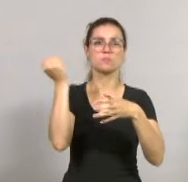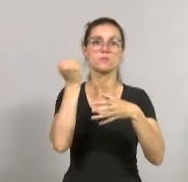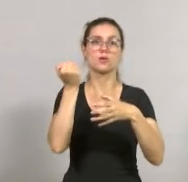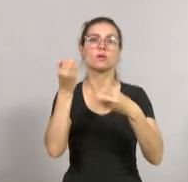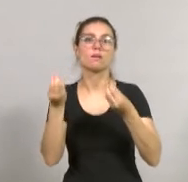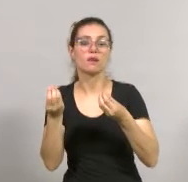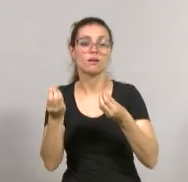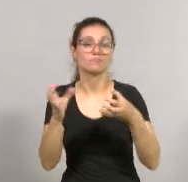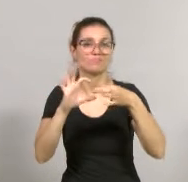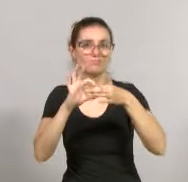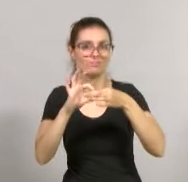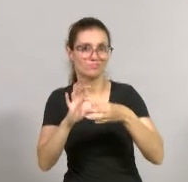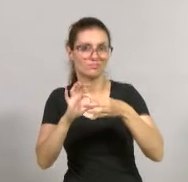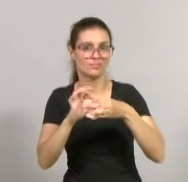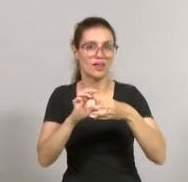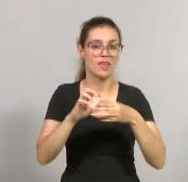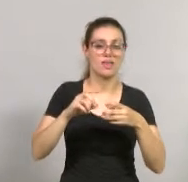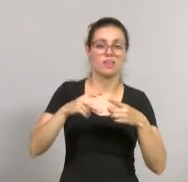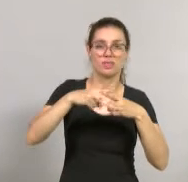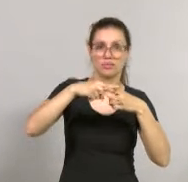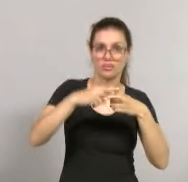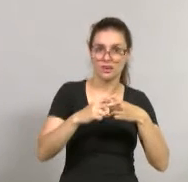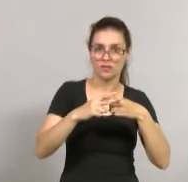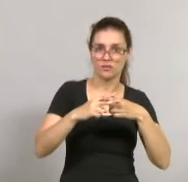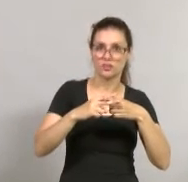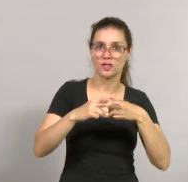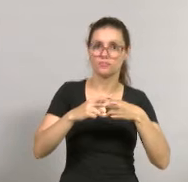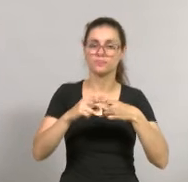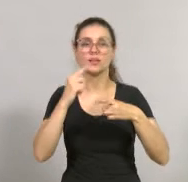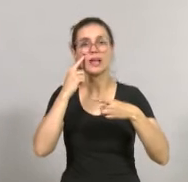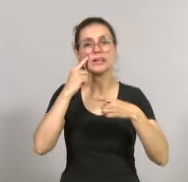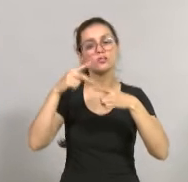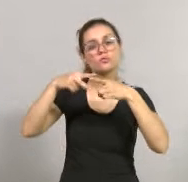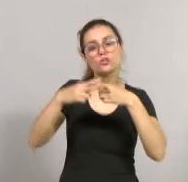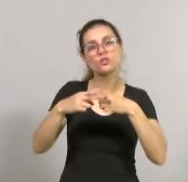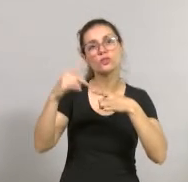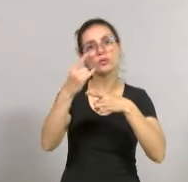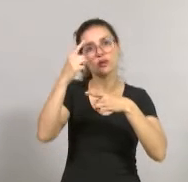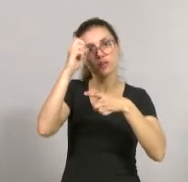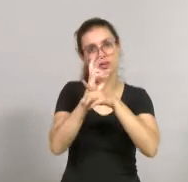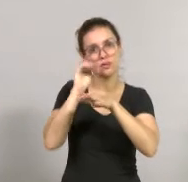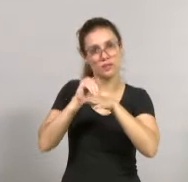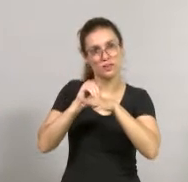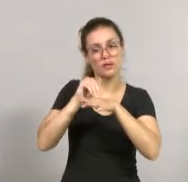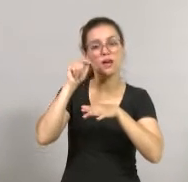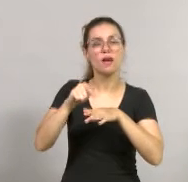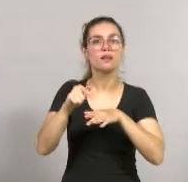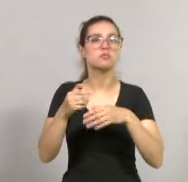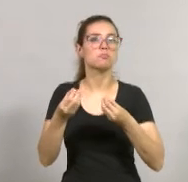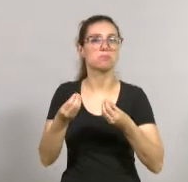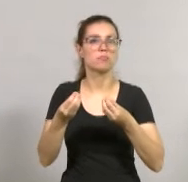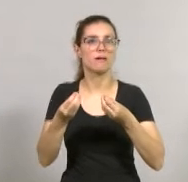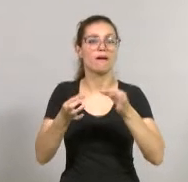Vinculación Tecnológica, el Instituto de Investigación de la UNBM, que es, digamos, el ente que administra, digamos,